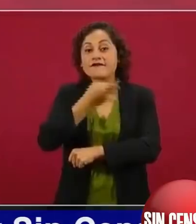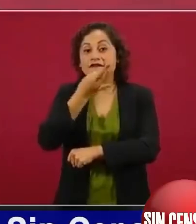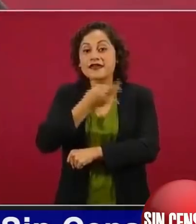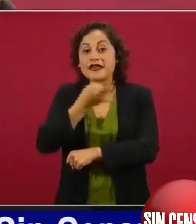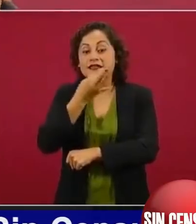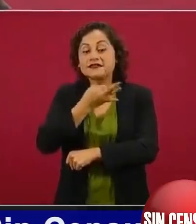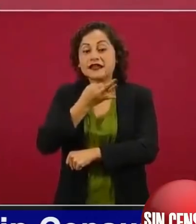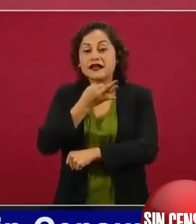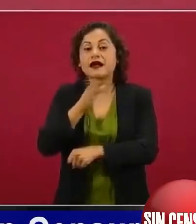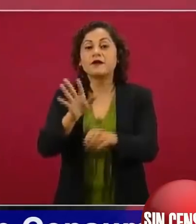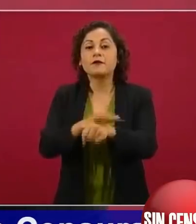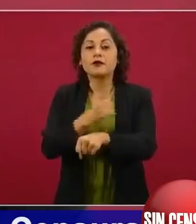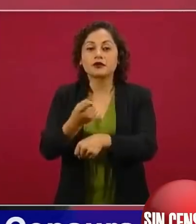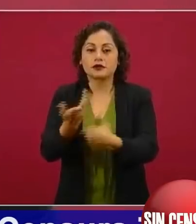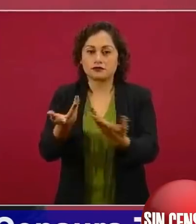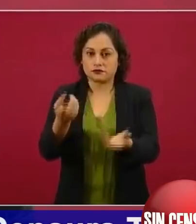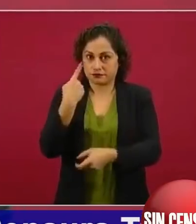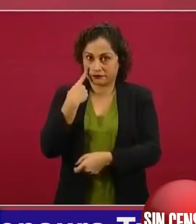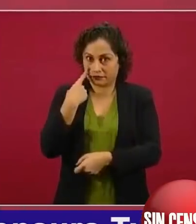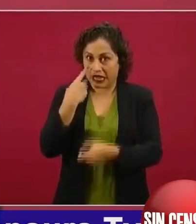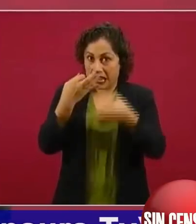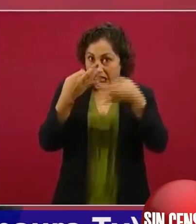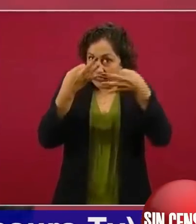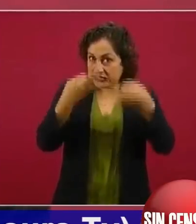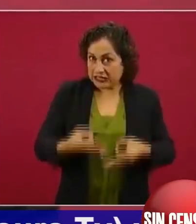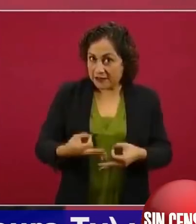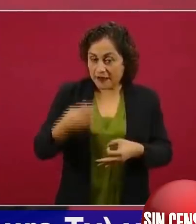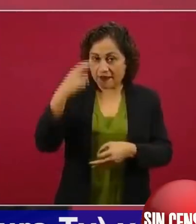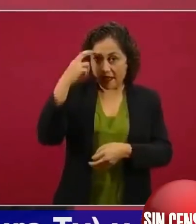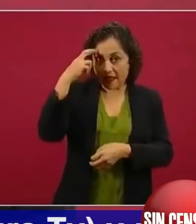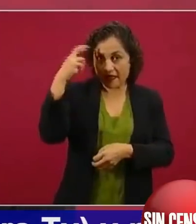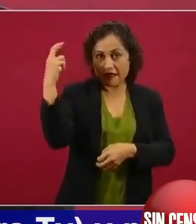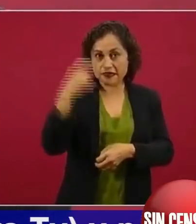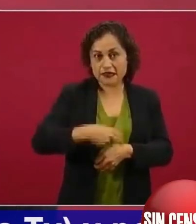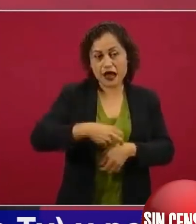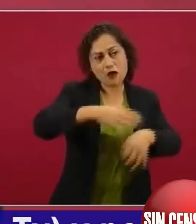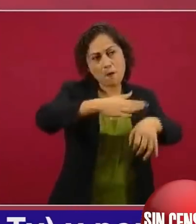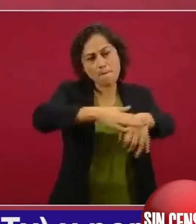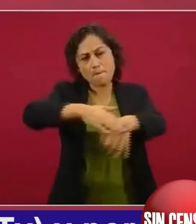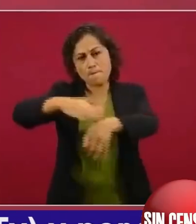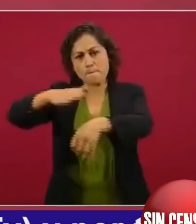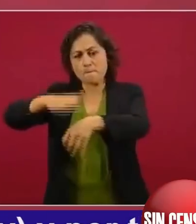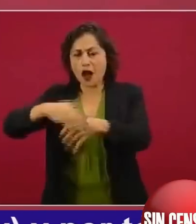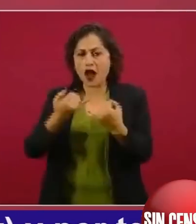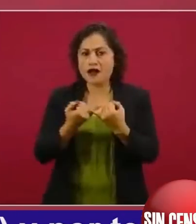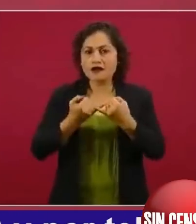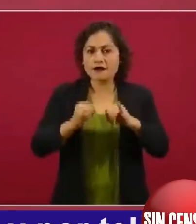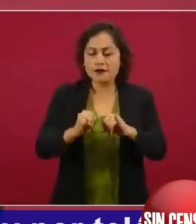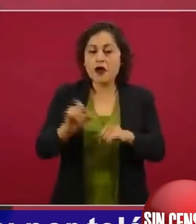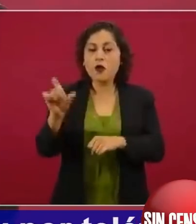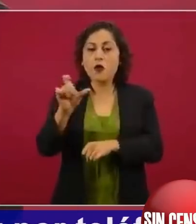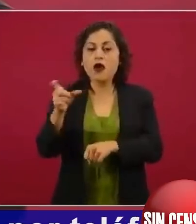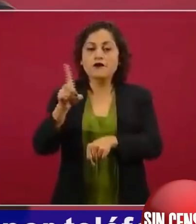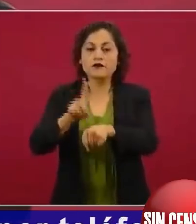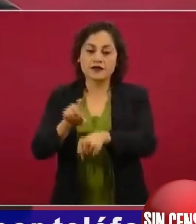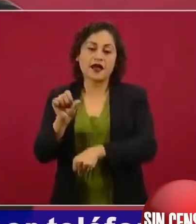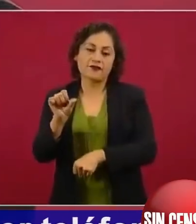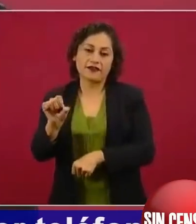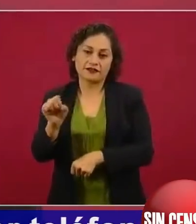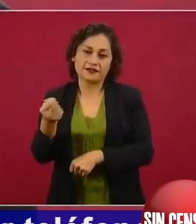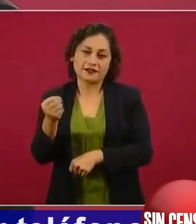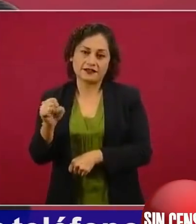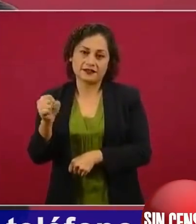porque realmente el grito de independencia fue en la madrugada del 16, pero el 15 de septiembre es el cumpleaños, o era